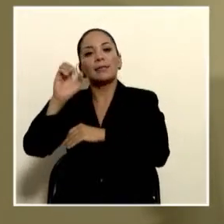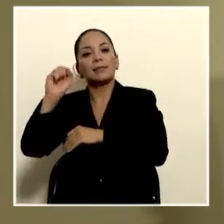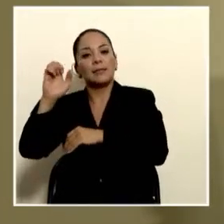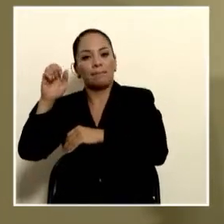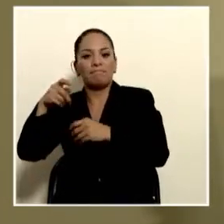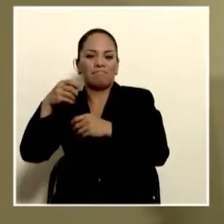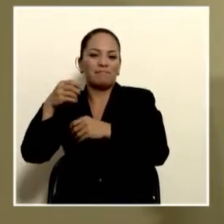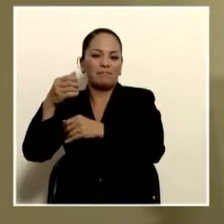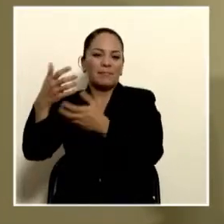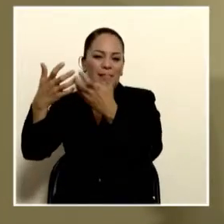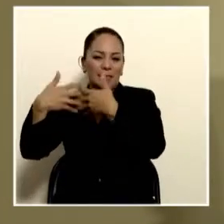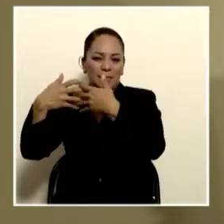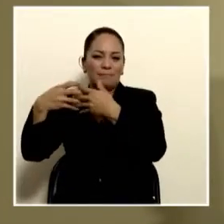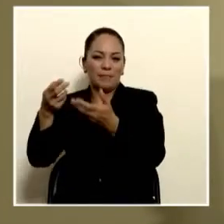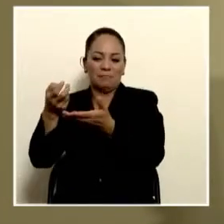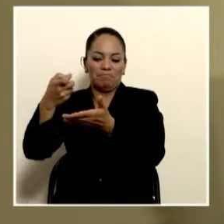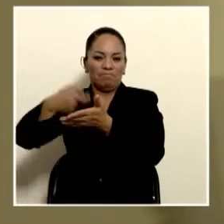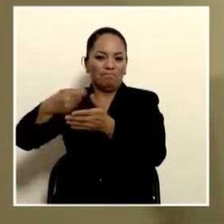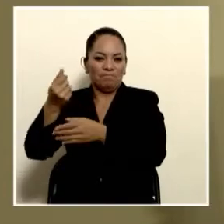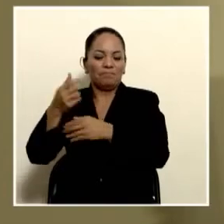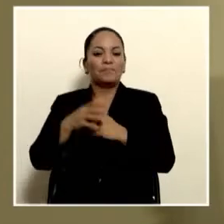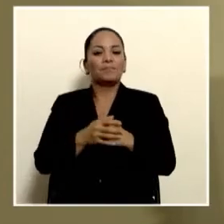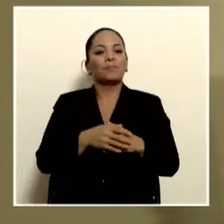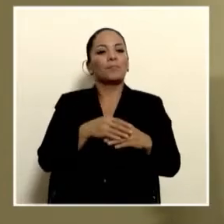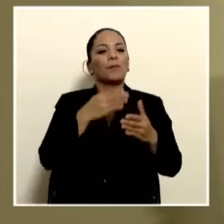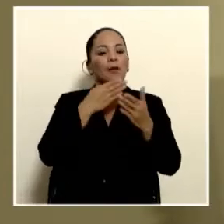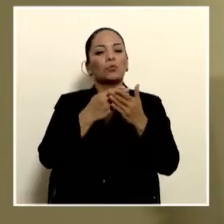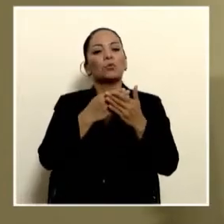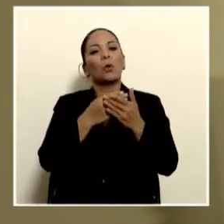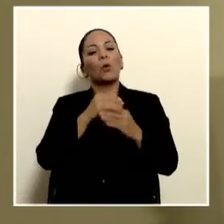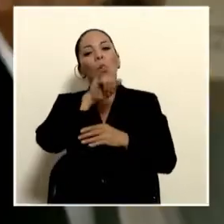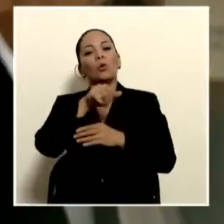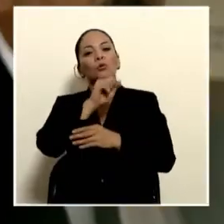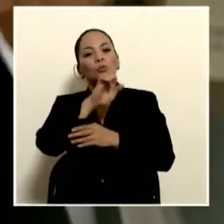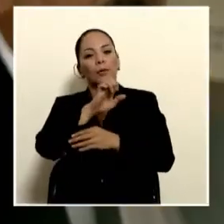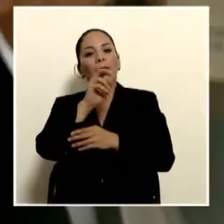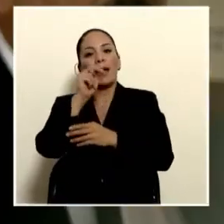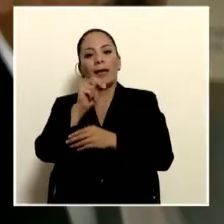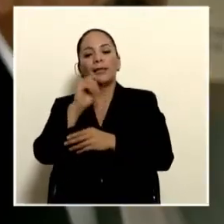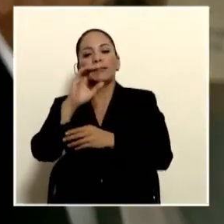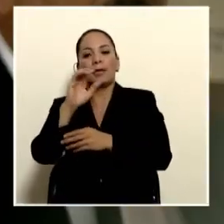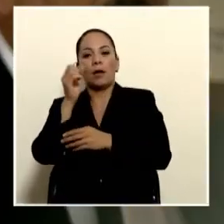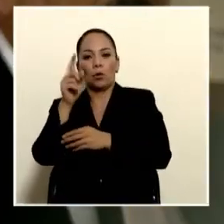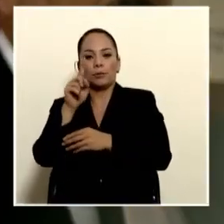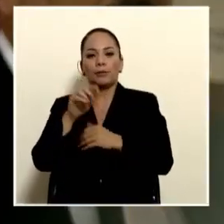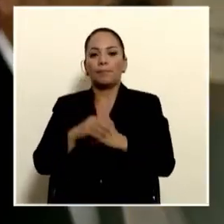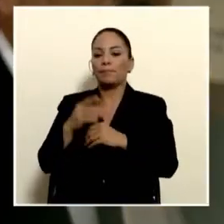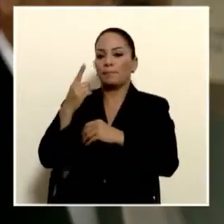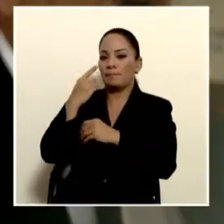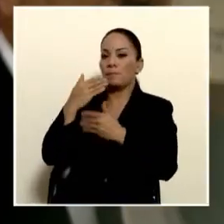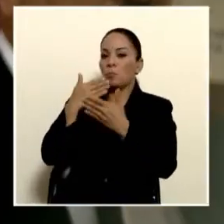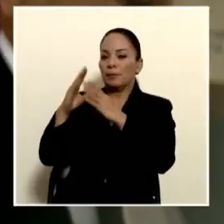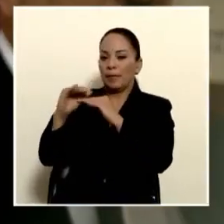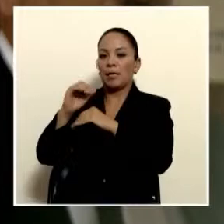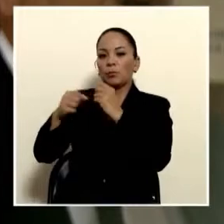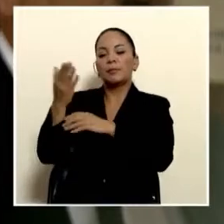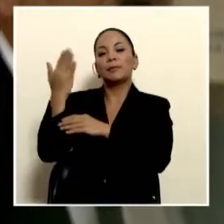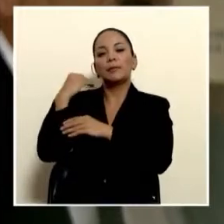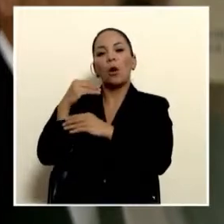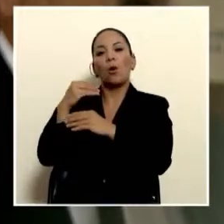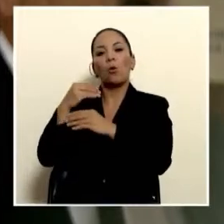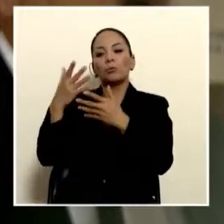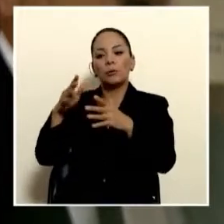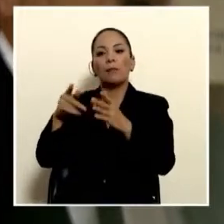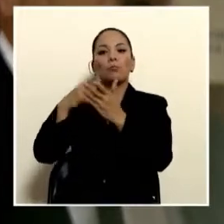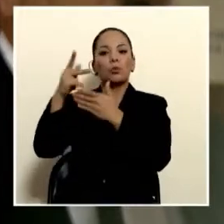gracias. Continuamos con Josué Vargas de NC11. Muy buenas tardes. El año pasado fue dictaminado el proyecto de ley de medicamentos